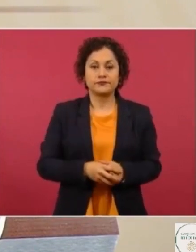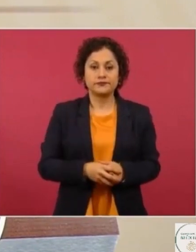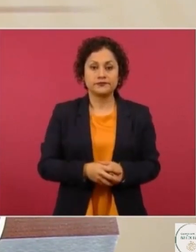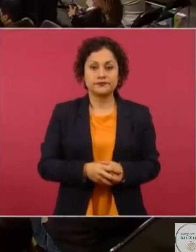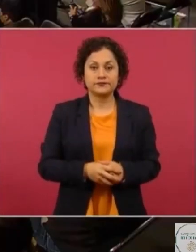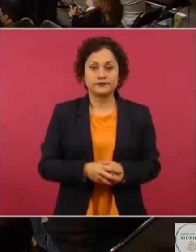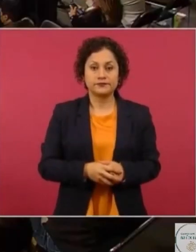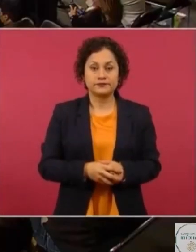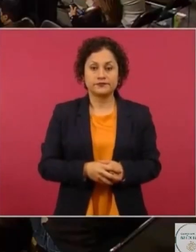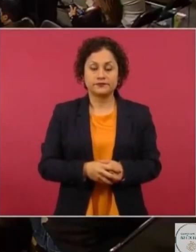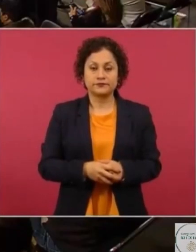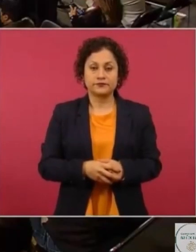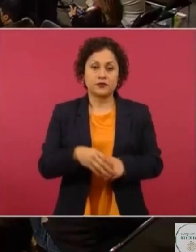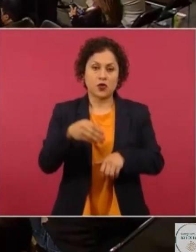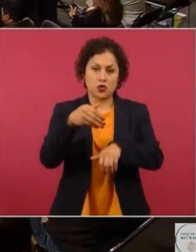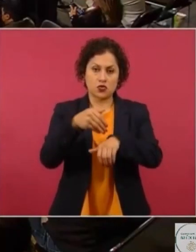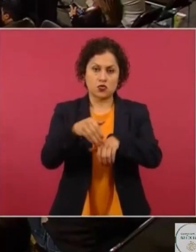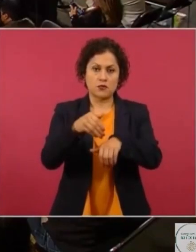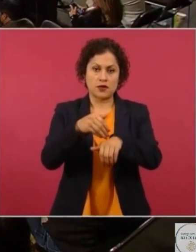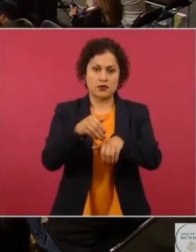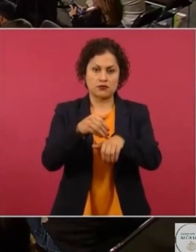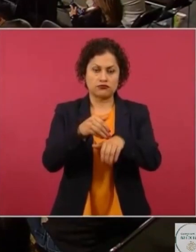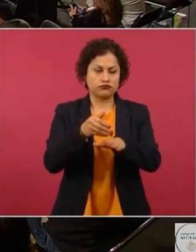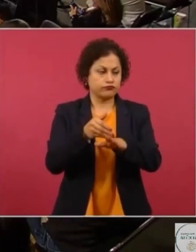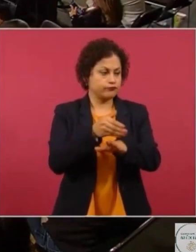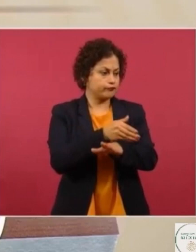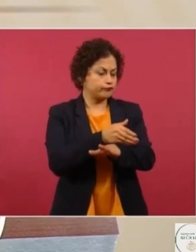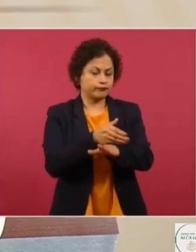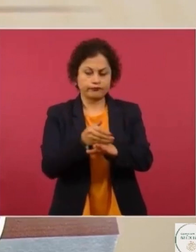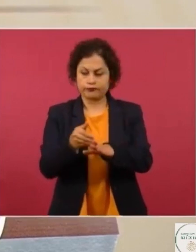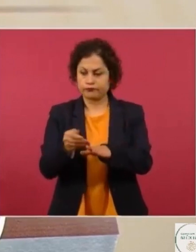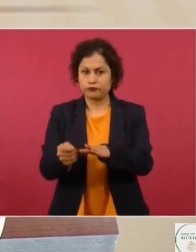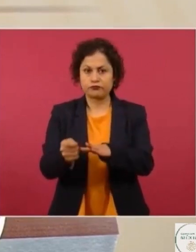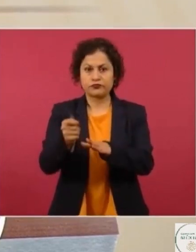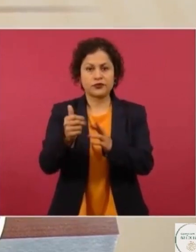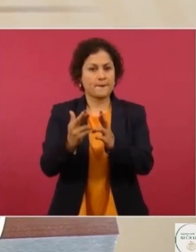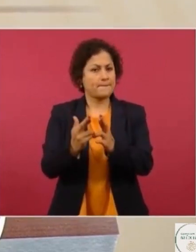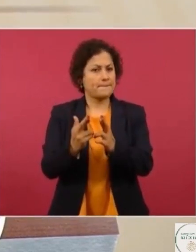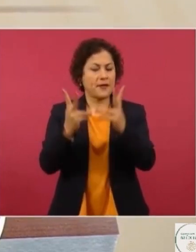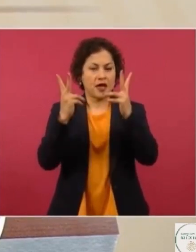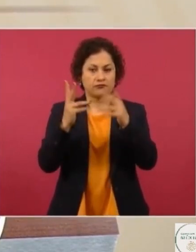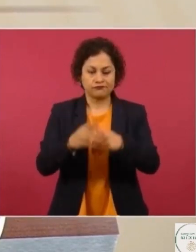en cifra récord histórica.